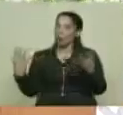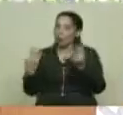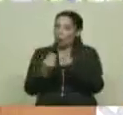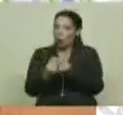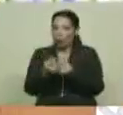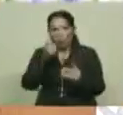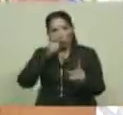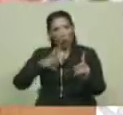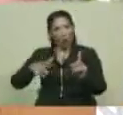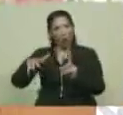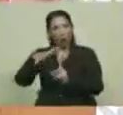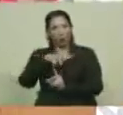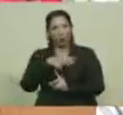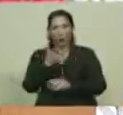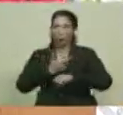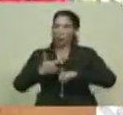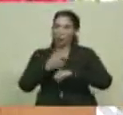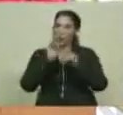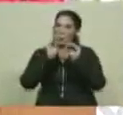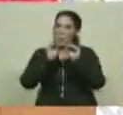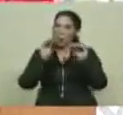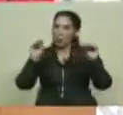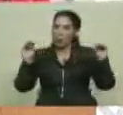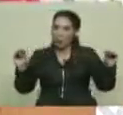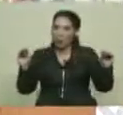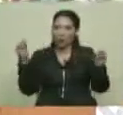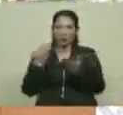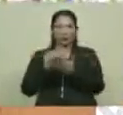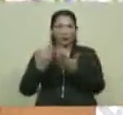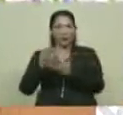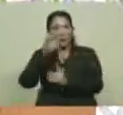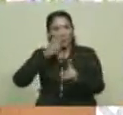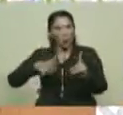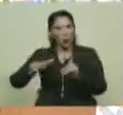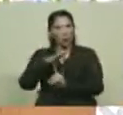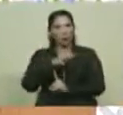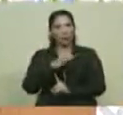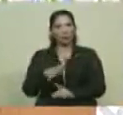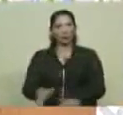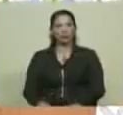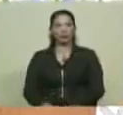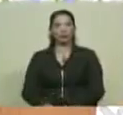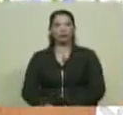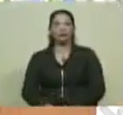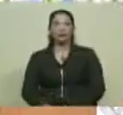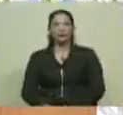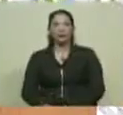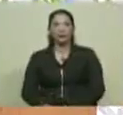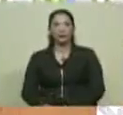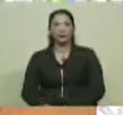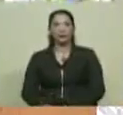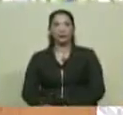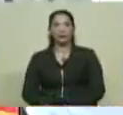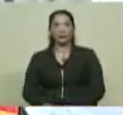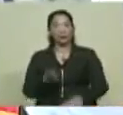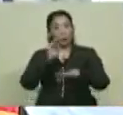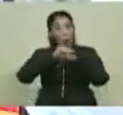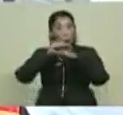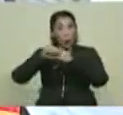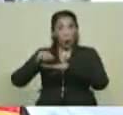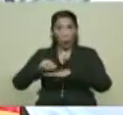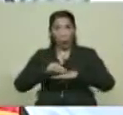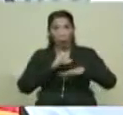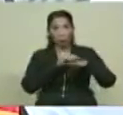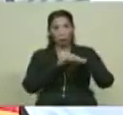un gobierno que consulte constantemente a los pueblos, al pueblo. Fue consultado en medio